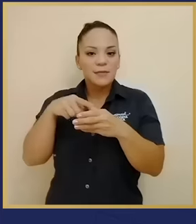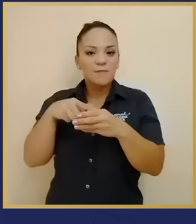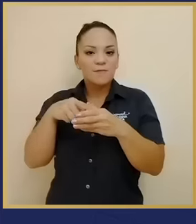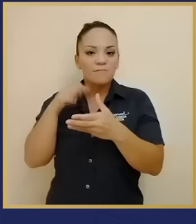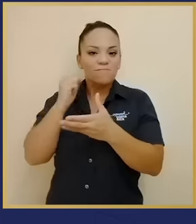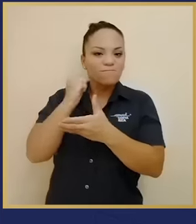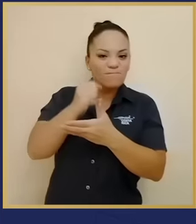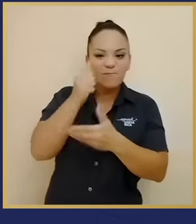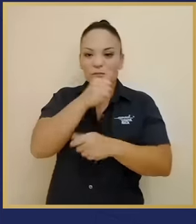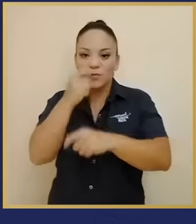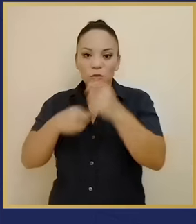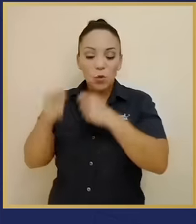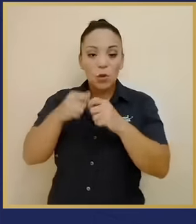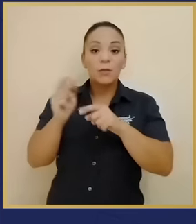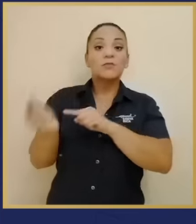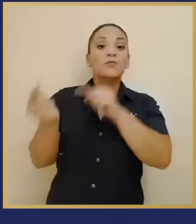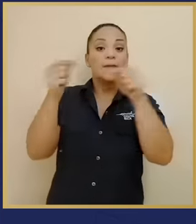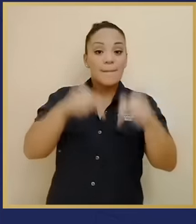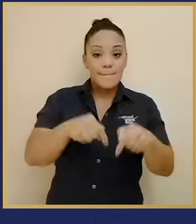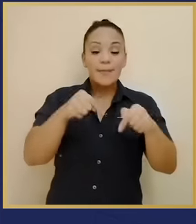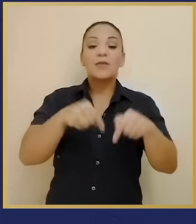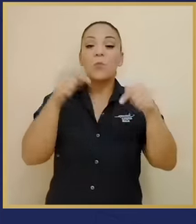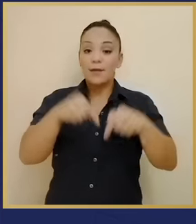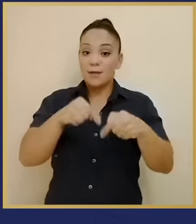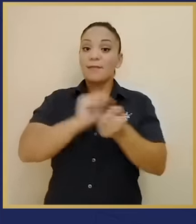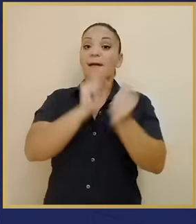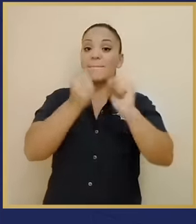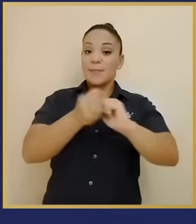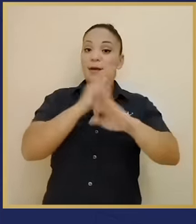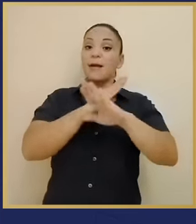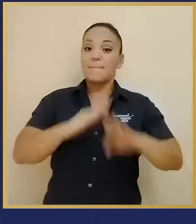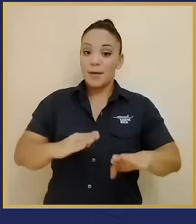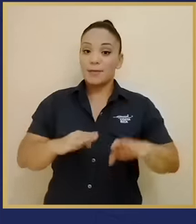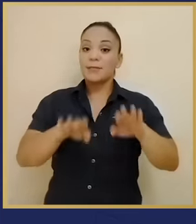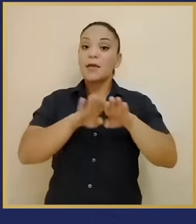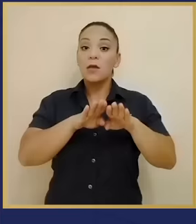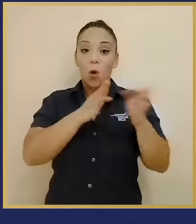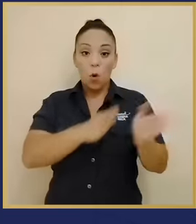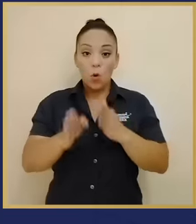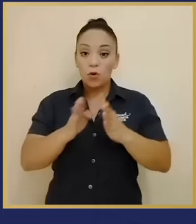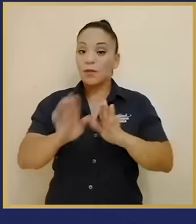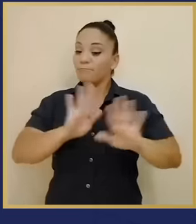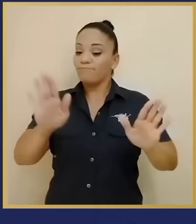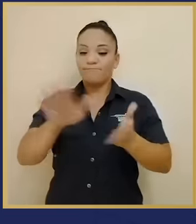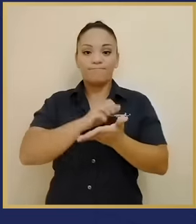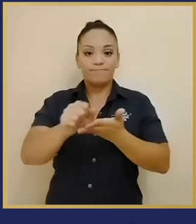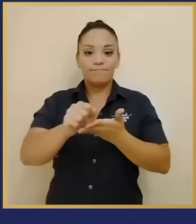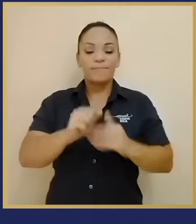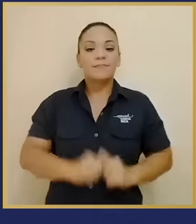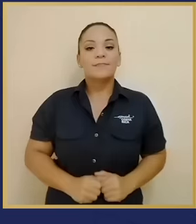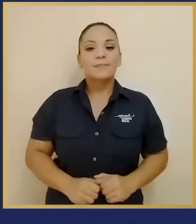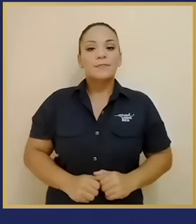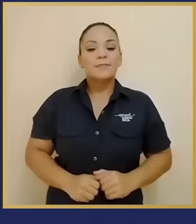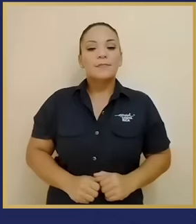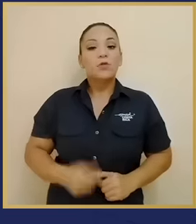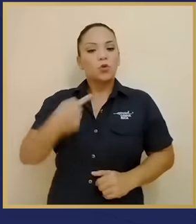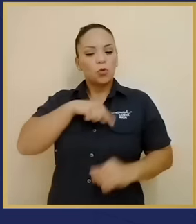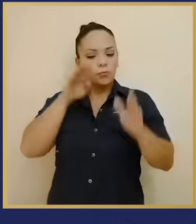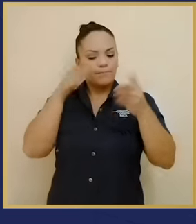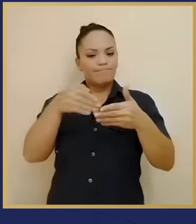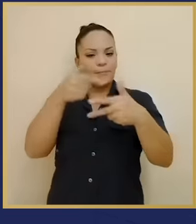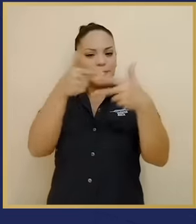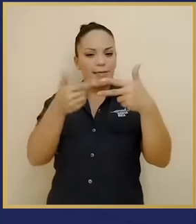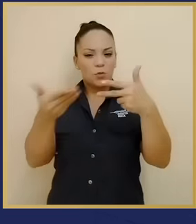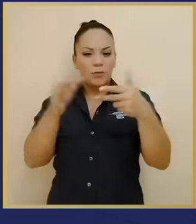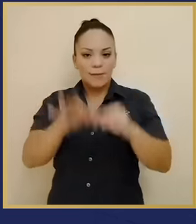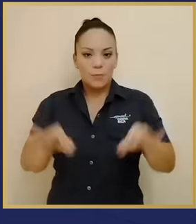de organizaciones transnacionales que han venido a alterar la paz y el orden. Lo hemos enfocado desde